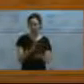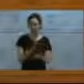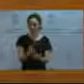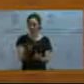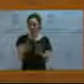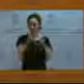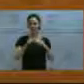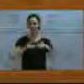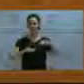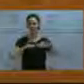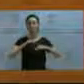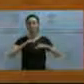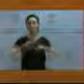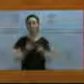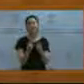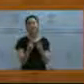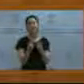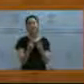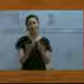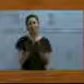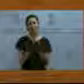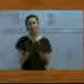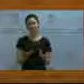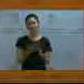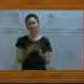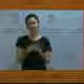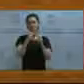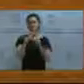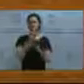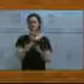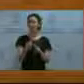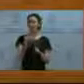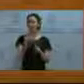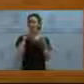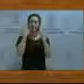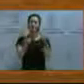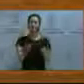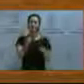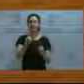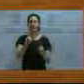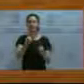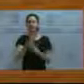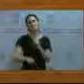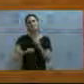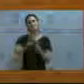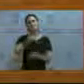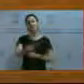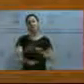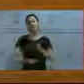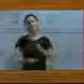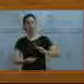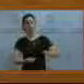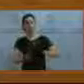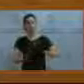territorial tan necesario y en el que la política tiene mucho que decir y, sobre todo, que hacer. Últimamente